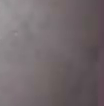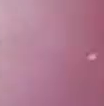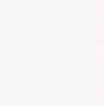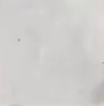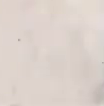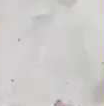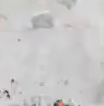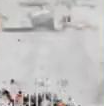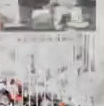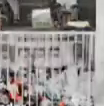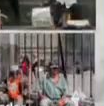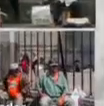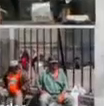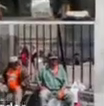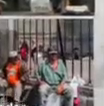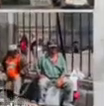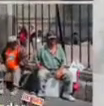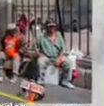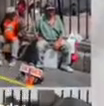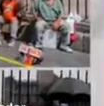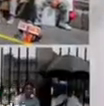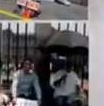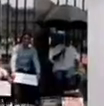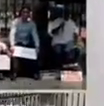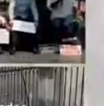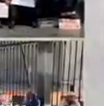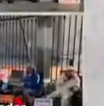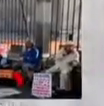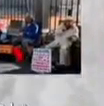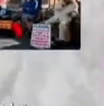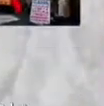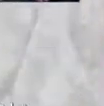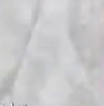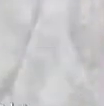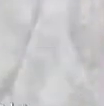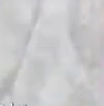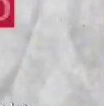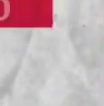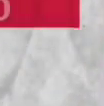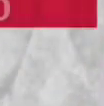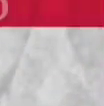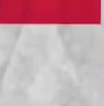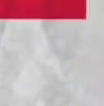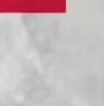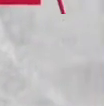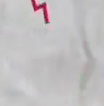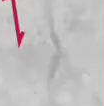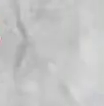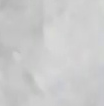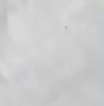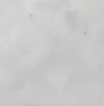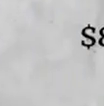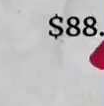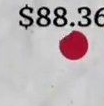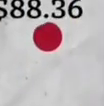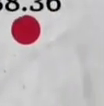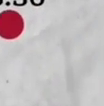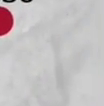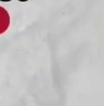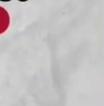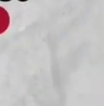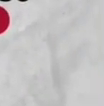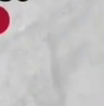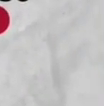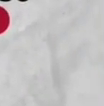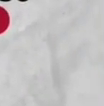desigualdad. Para 2018, el panorama nacional era desolador, con uno de los salarios mínimos más bajos del